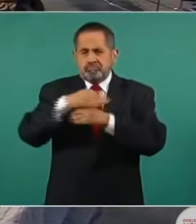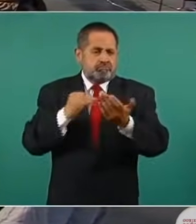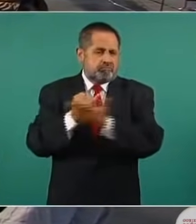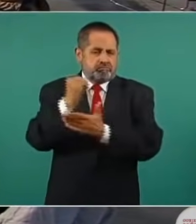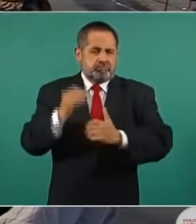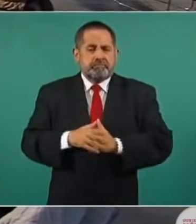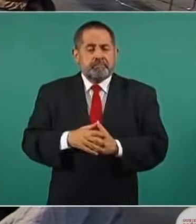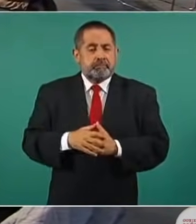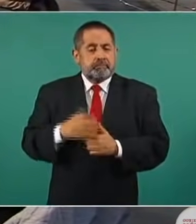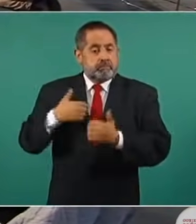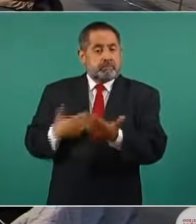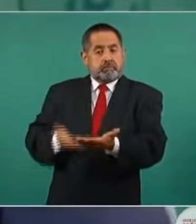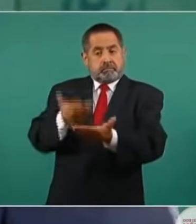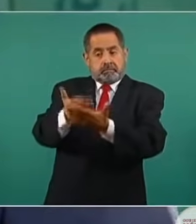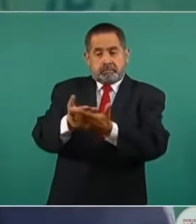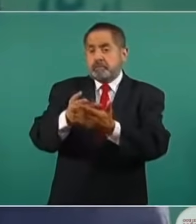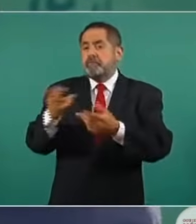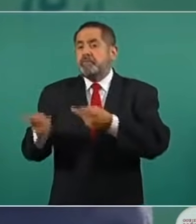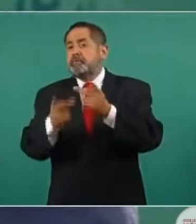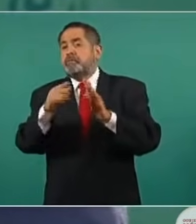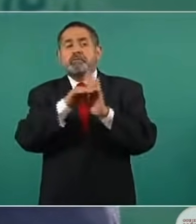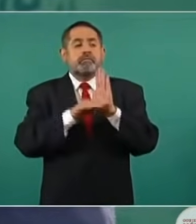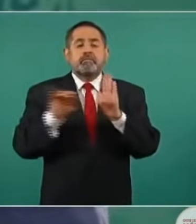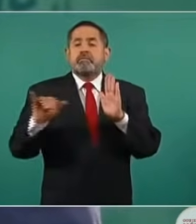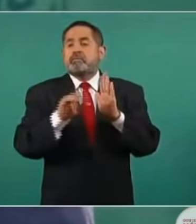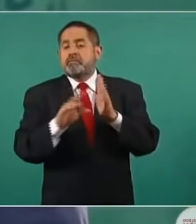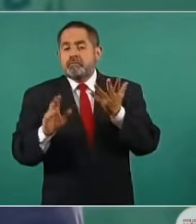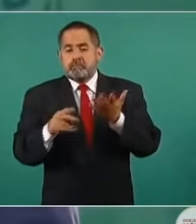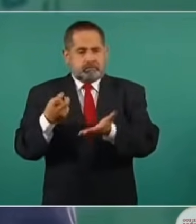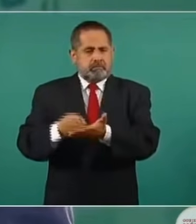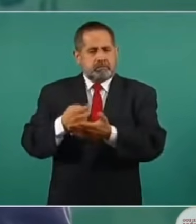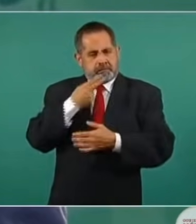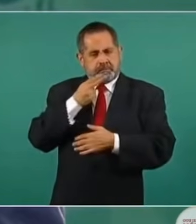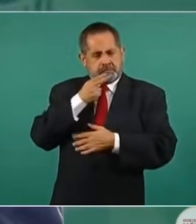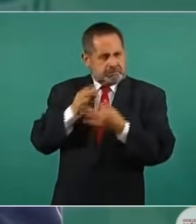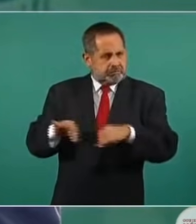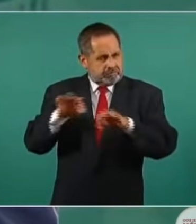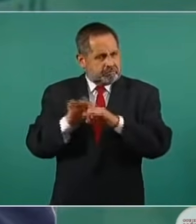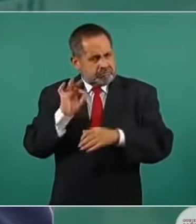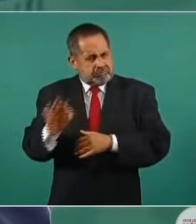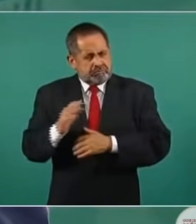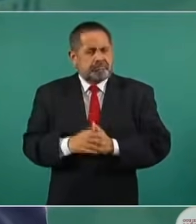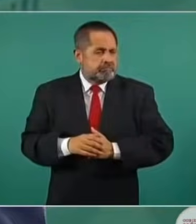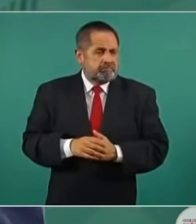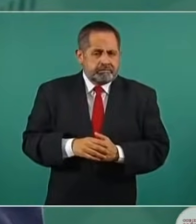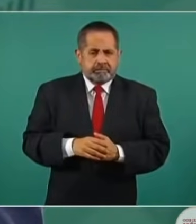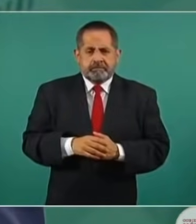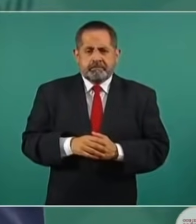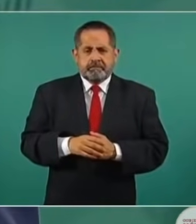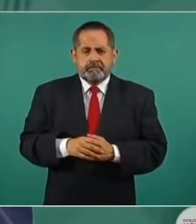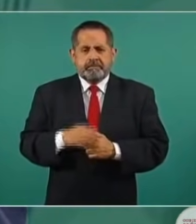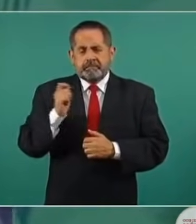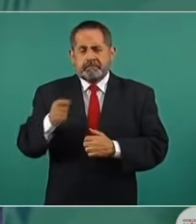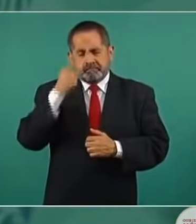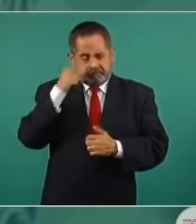Yo propuse lo de la consulta porque considero que es un ejercicio importante, no